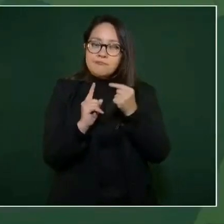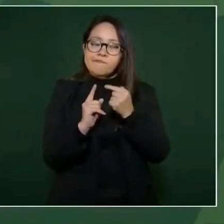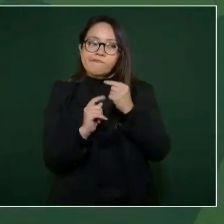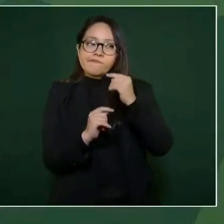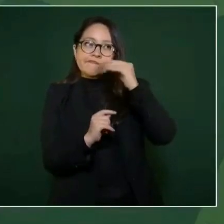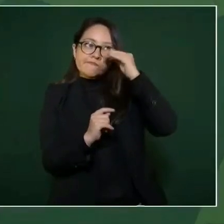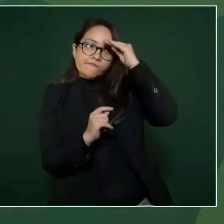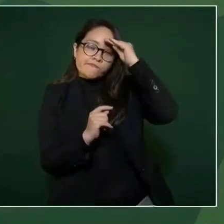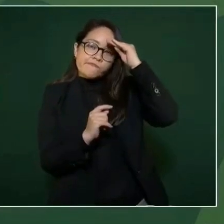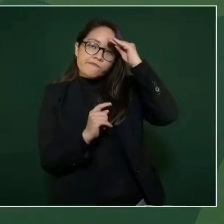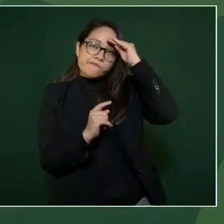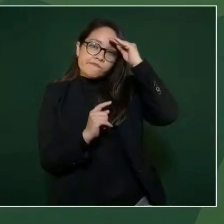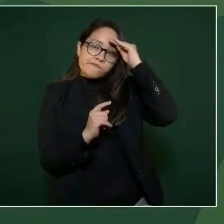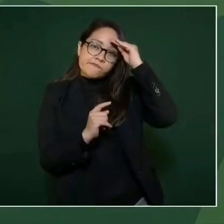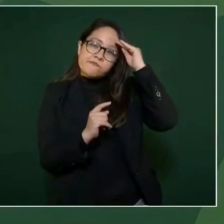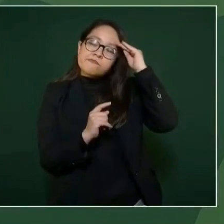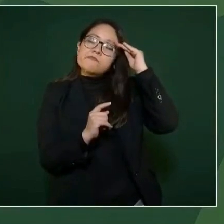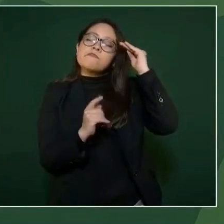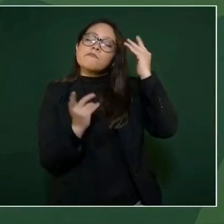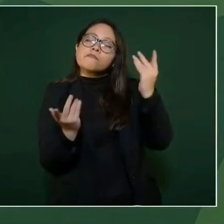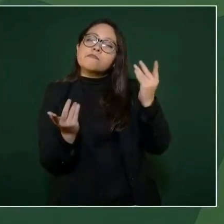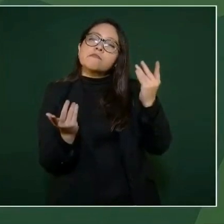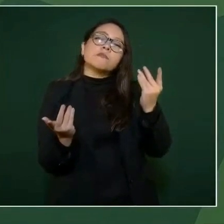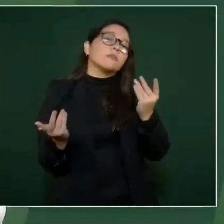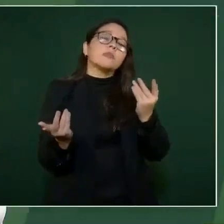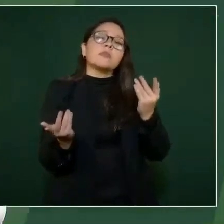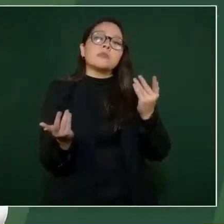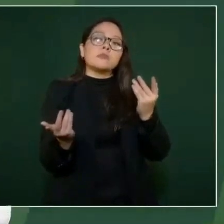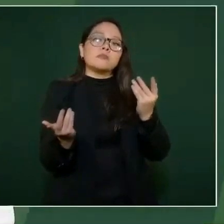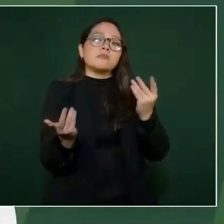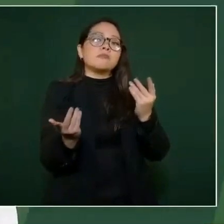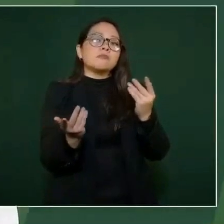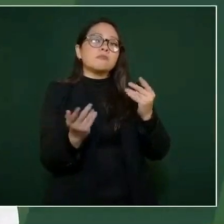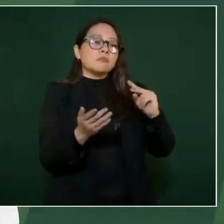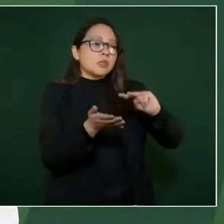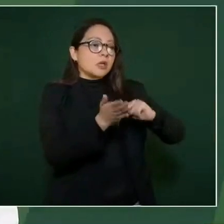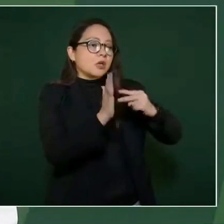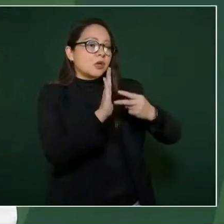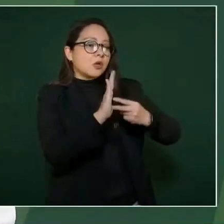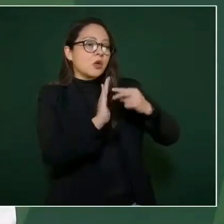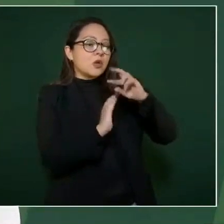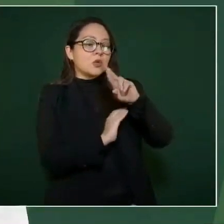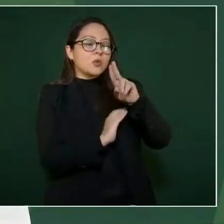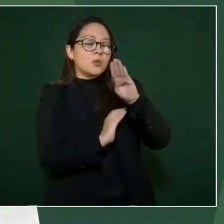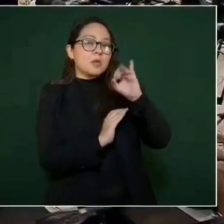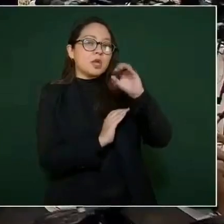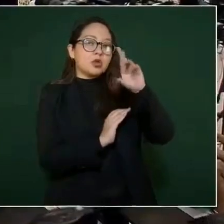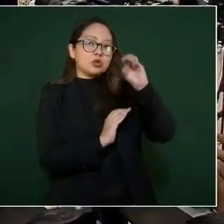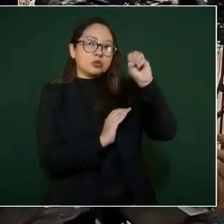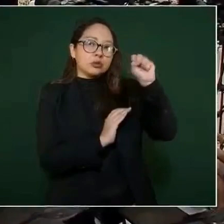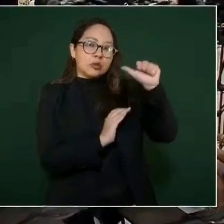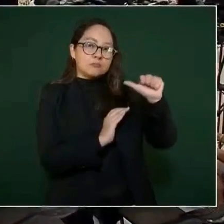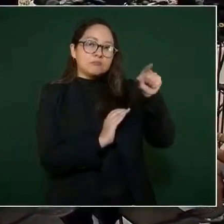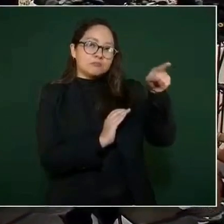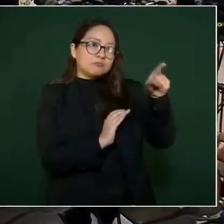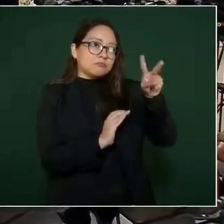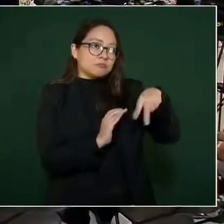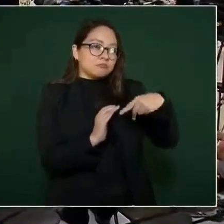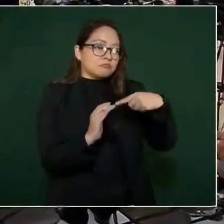pues de acuerdo con el ingeniero Rovirosa, porque también no lo hubiese hecho